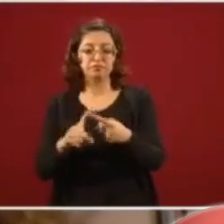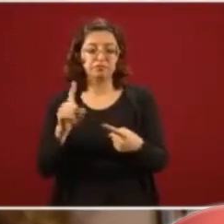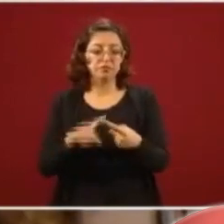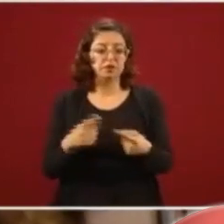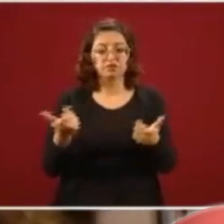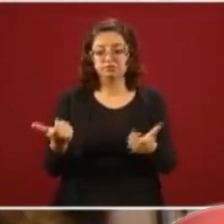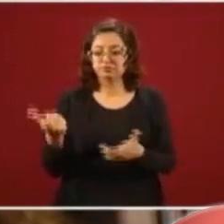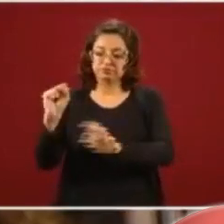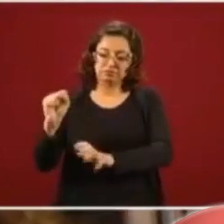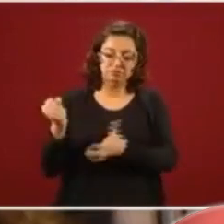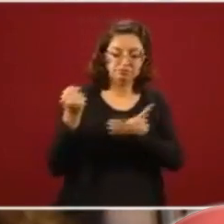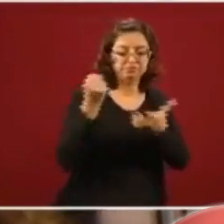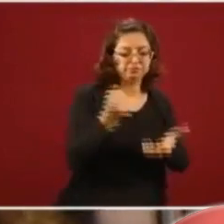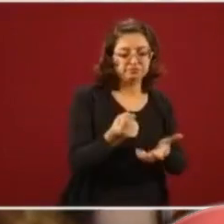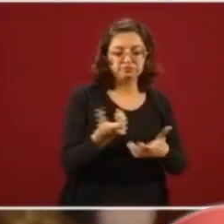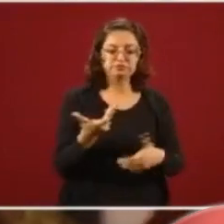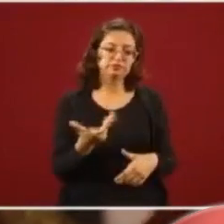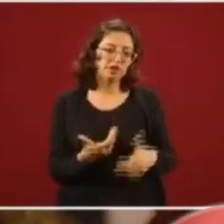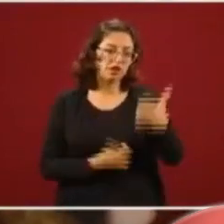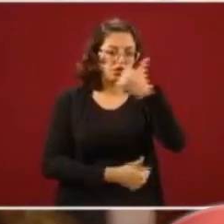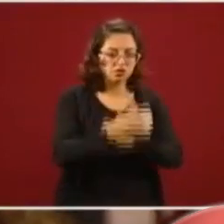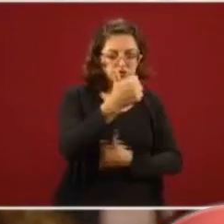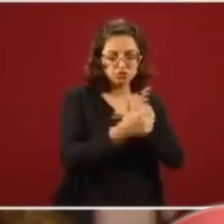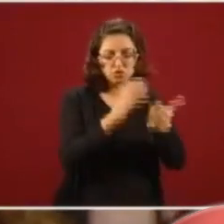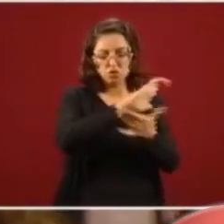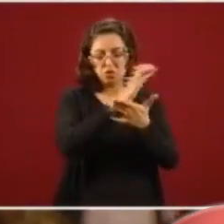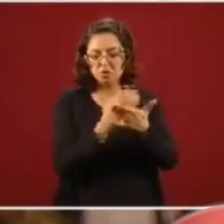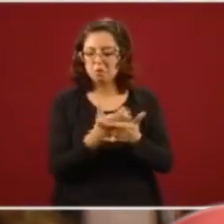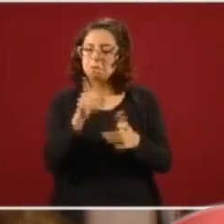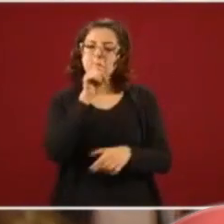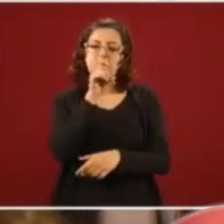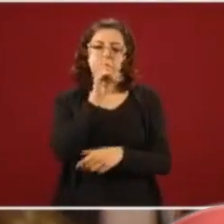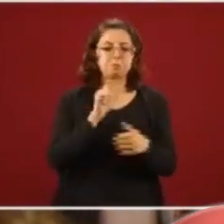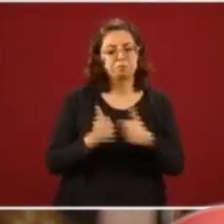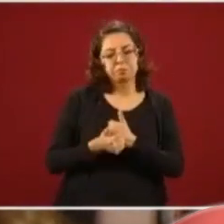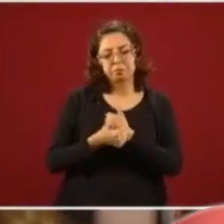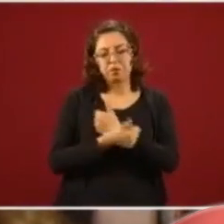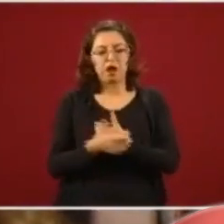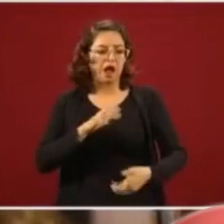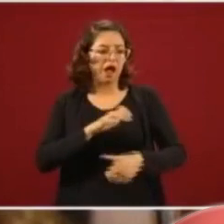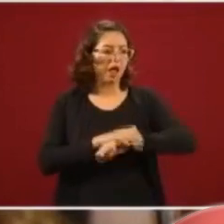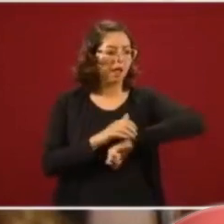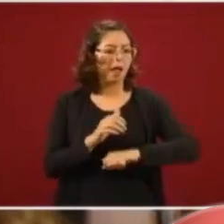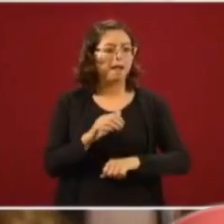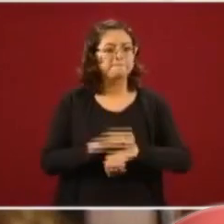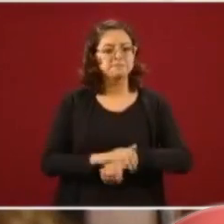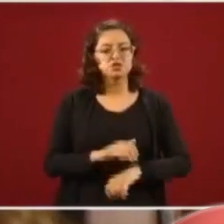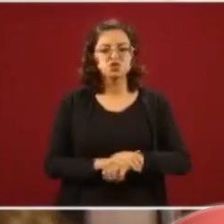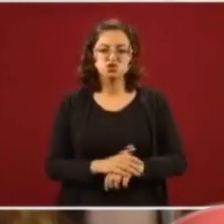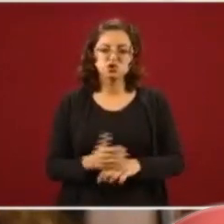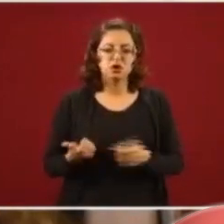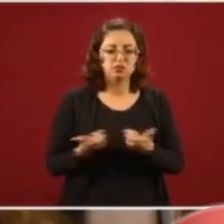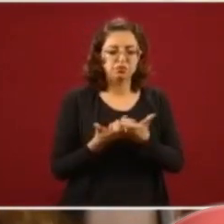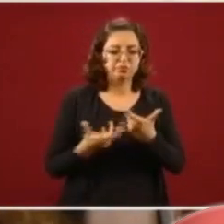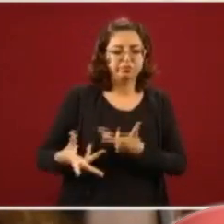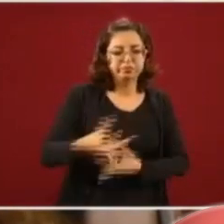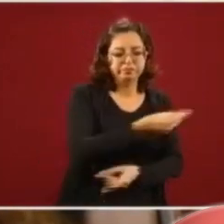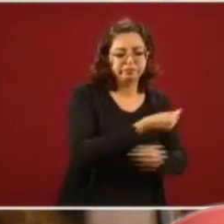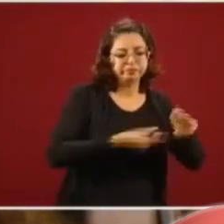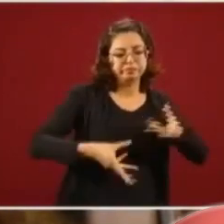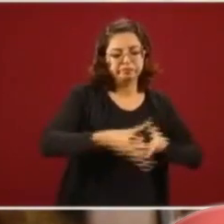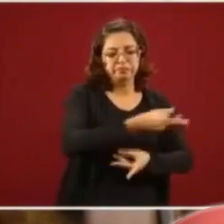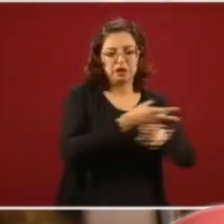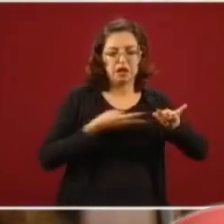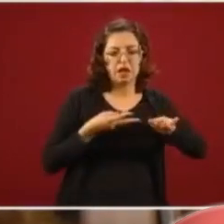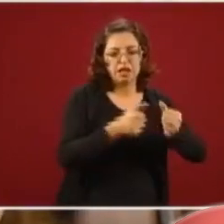no se da en licitaciones, sino que da solamente a la gente cercana al poder. Y la segunda es porque no se le da, no